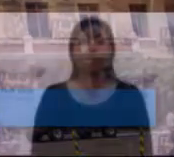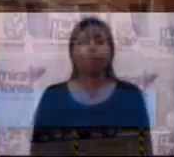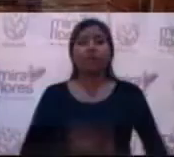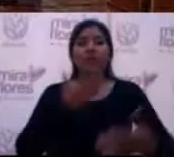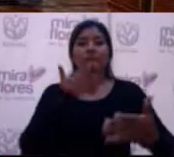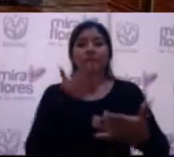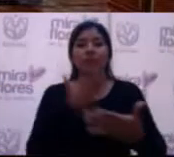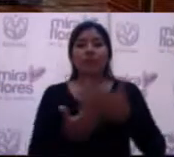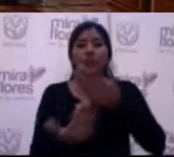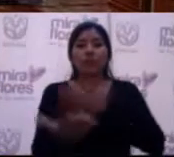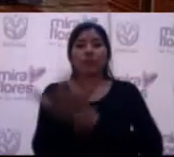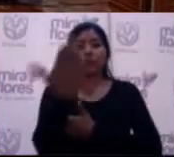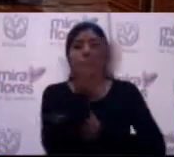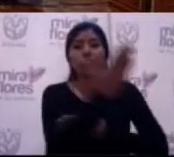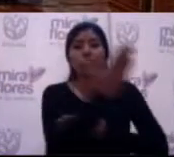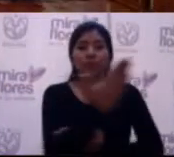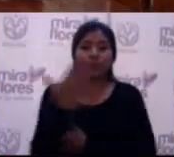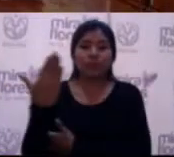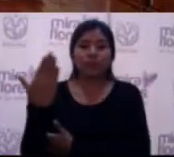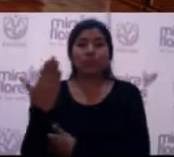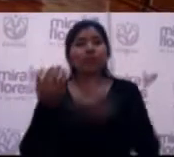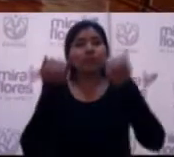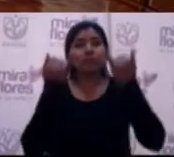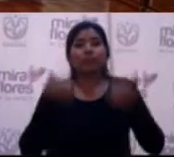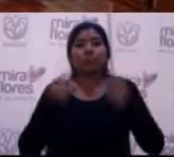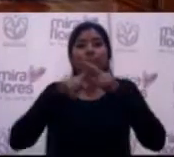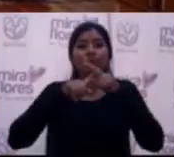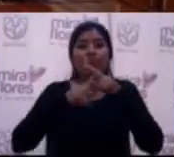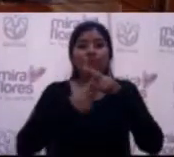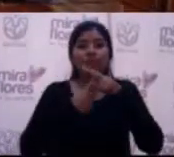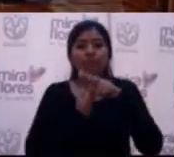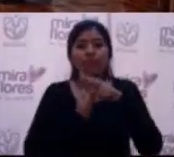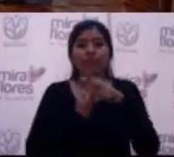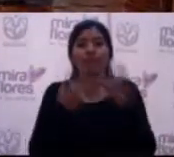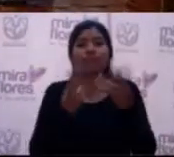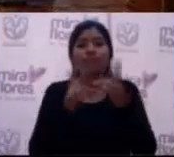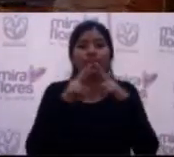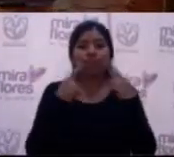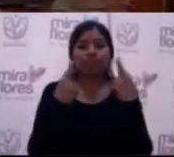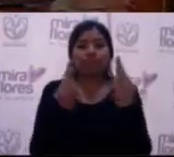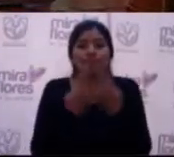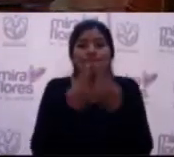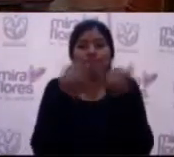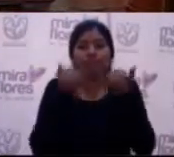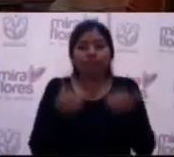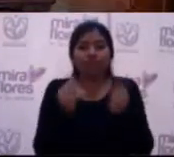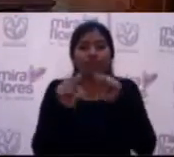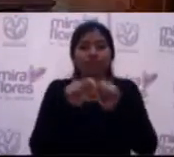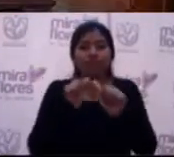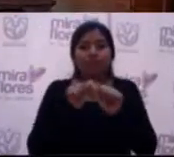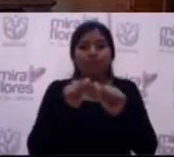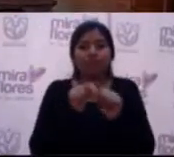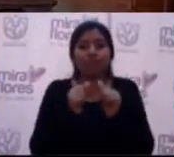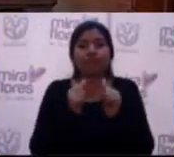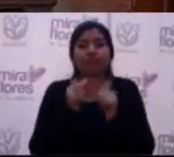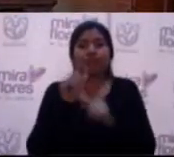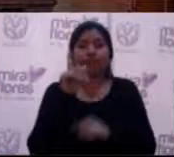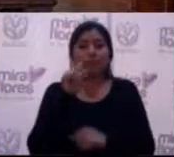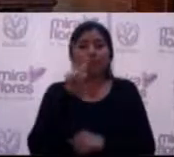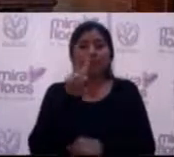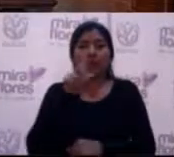Buenos días con todos. Vamos a dar inicio a nuestra sesión ordinaria de la fecha. Hoy día es 21 de